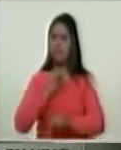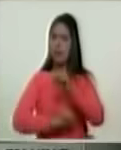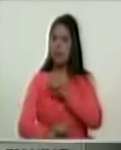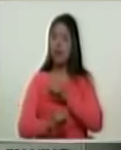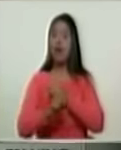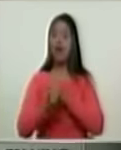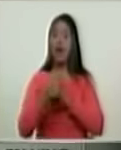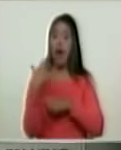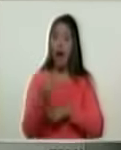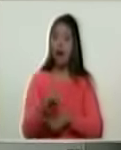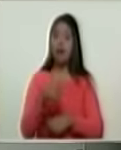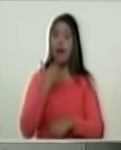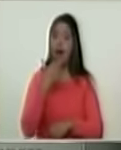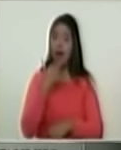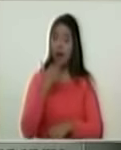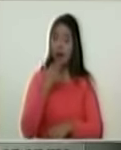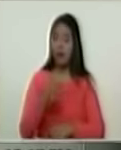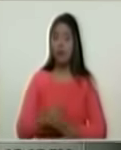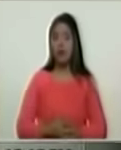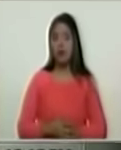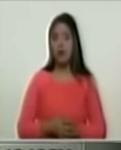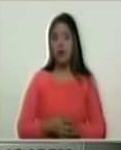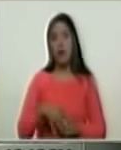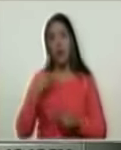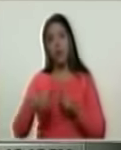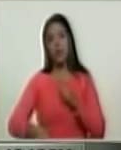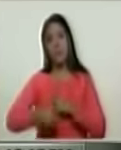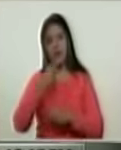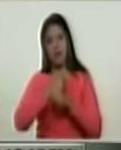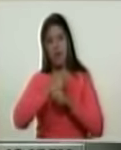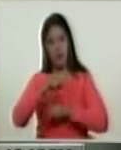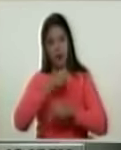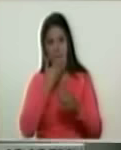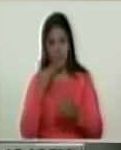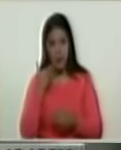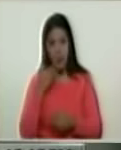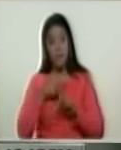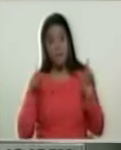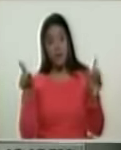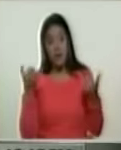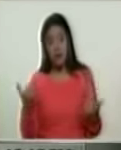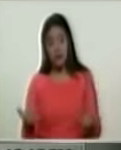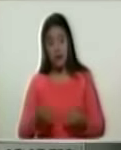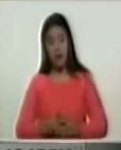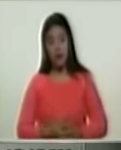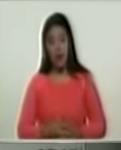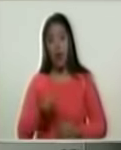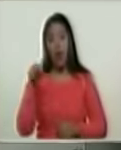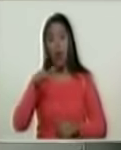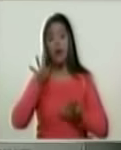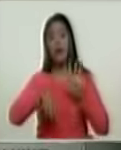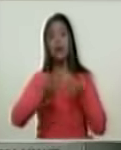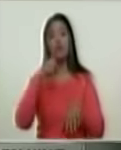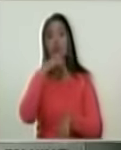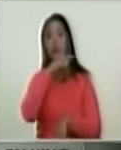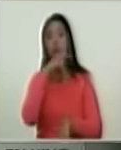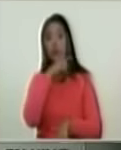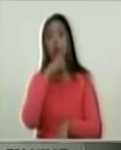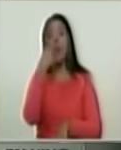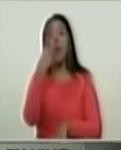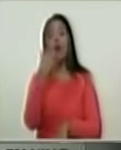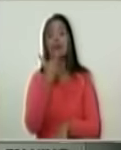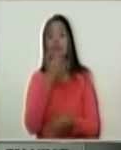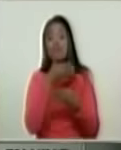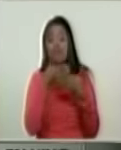un requisito, en otros casos es mucho más elaborado. Pero ya hoy 14 de octubre, a un día de cerrar